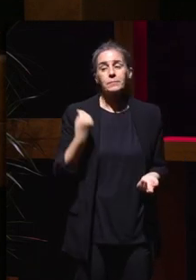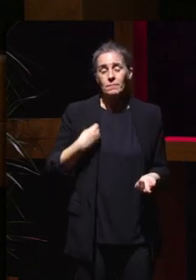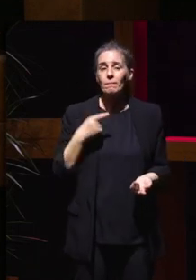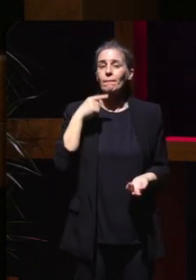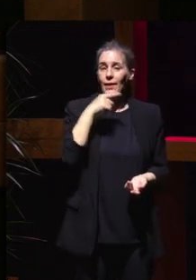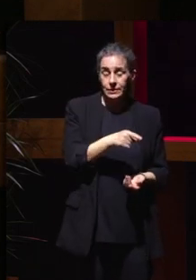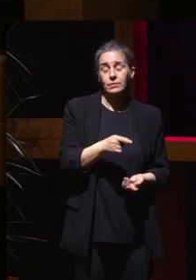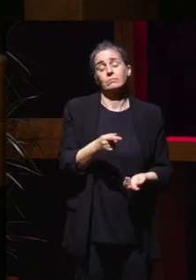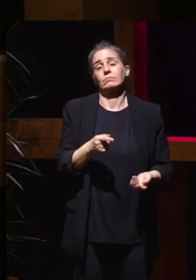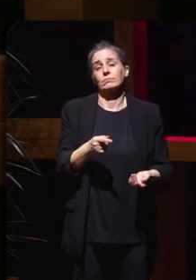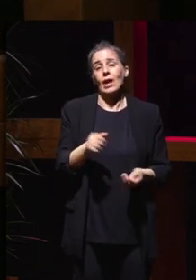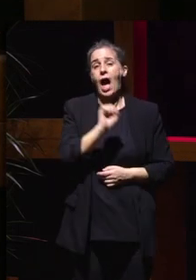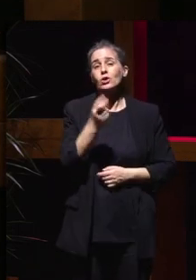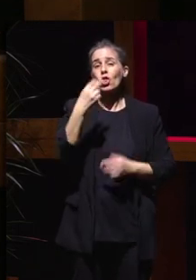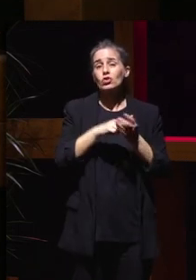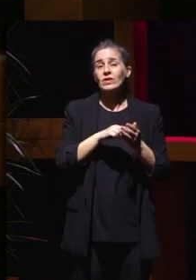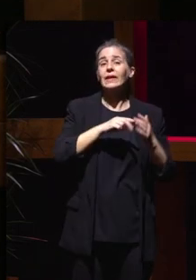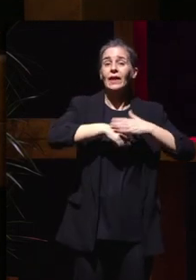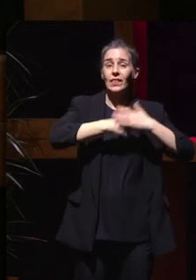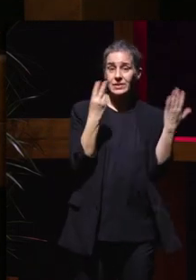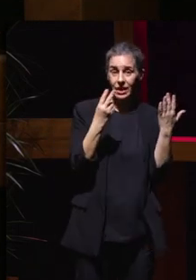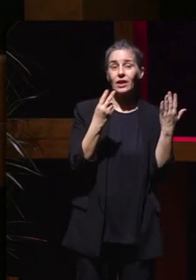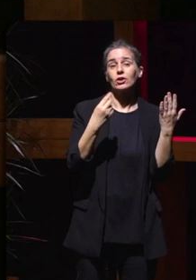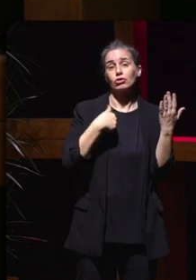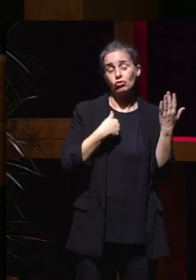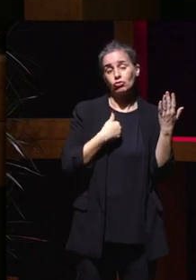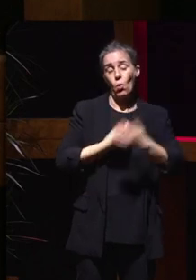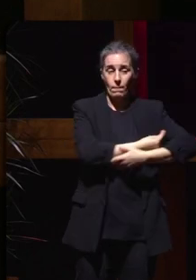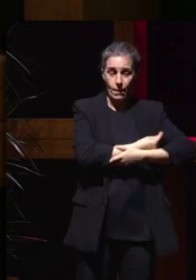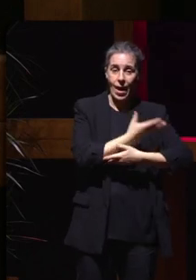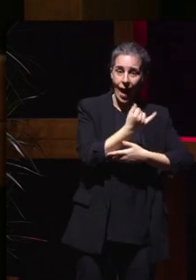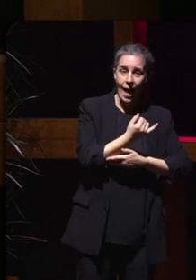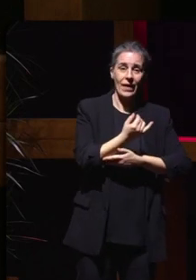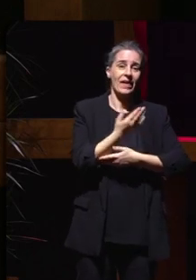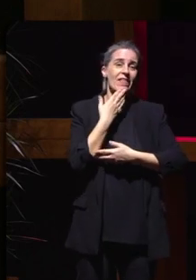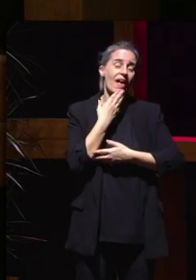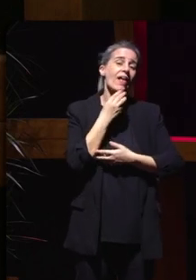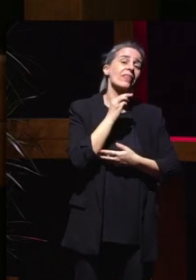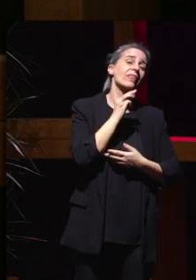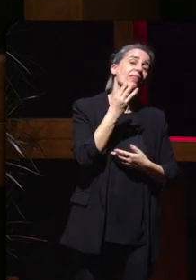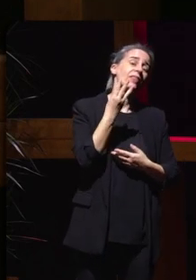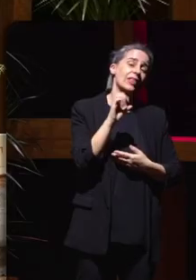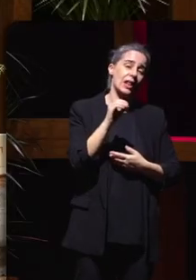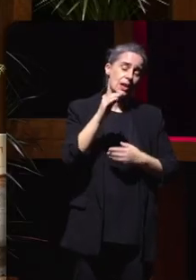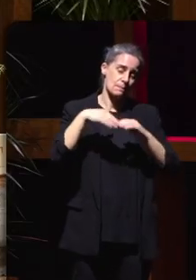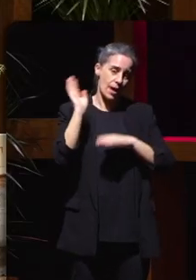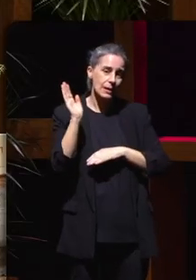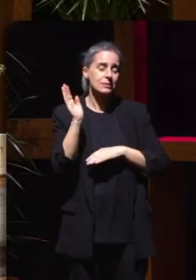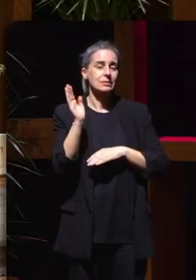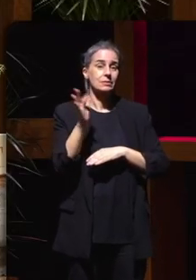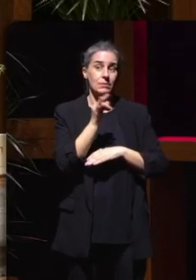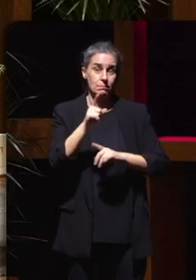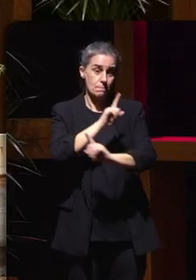y cómo no 2000 de aceite con 33 años un bebé y no paro decidí que pues ya no me aclarar más porque total ya no enseña nada